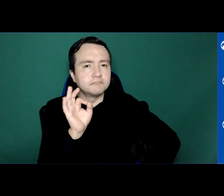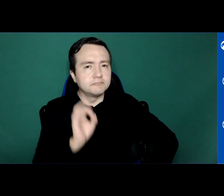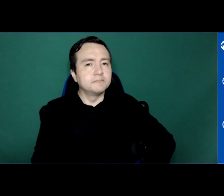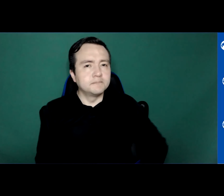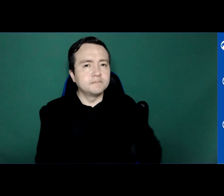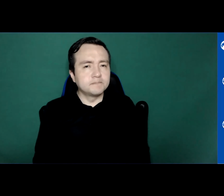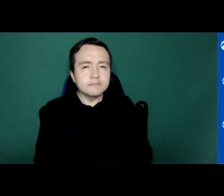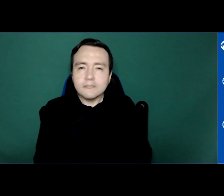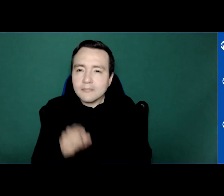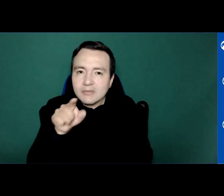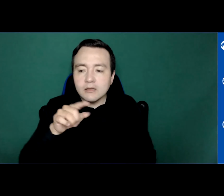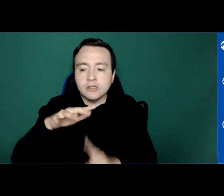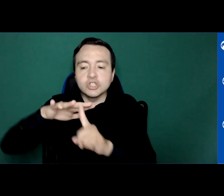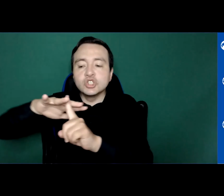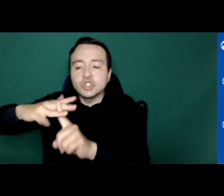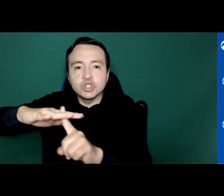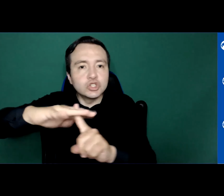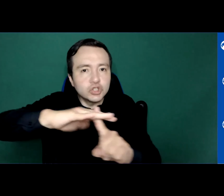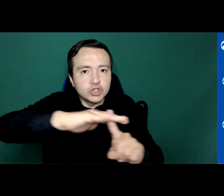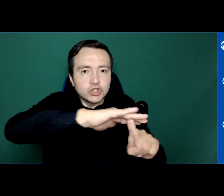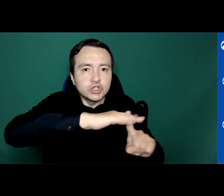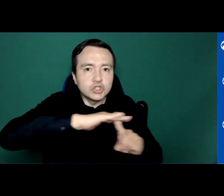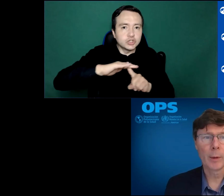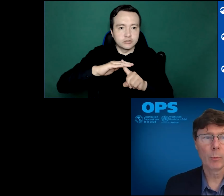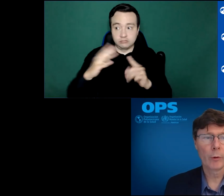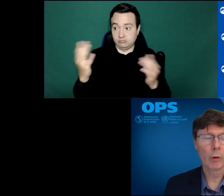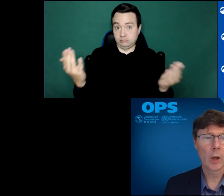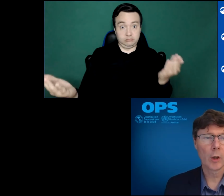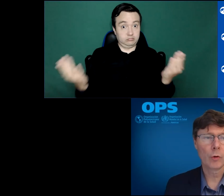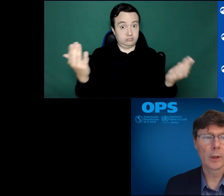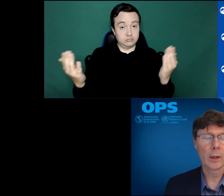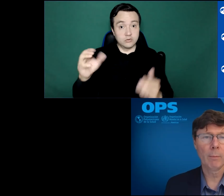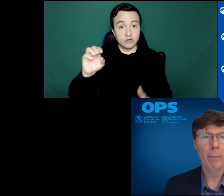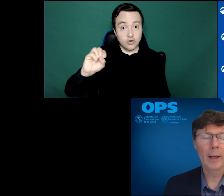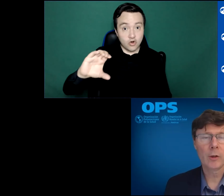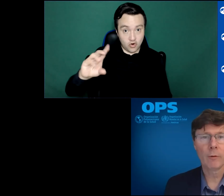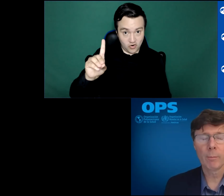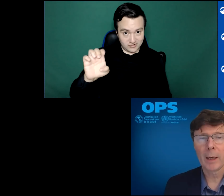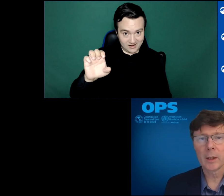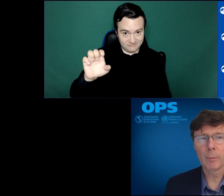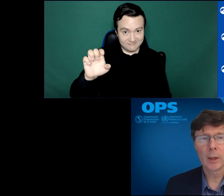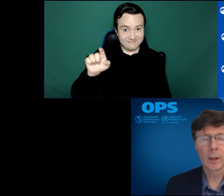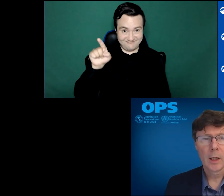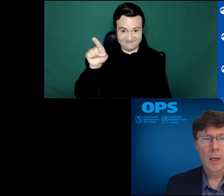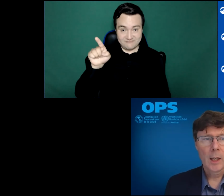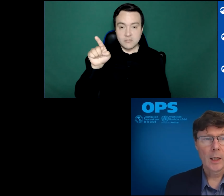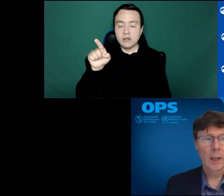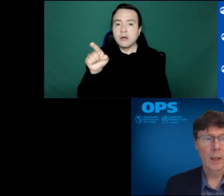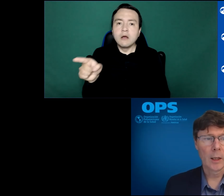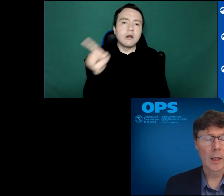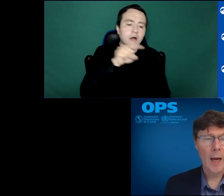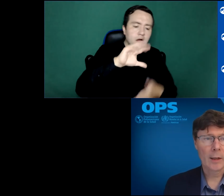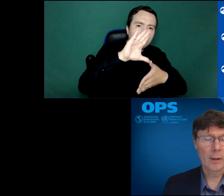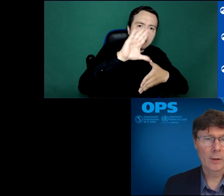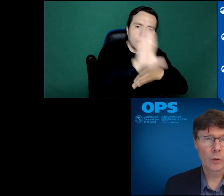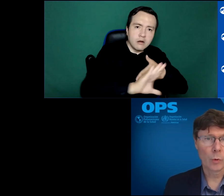la situación paralela en los países de OCDE y los países de América Latina y el Caribe con respecto al impacto de la